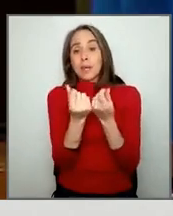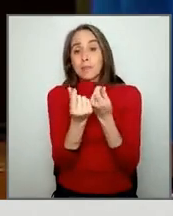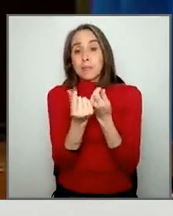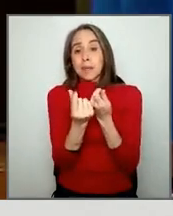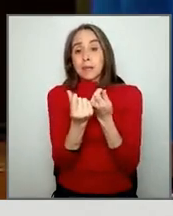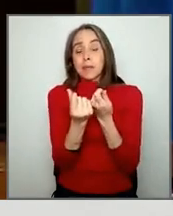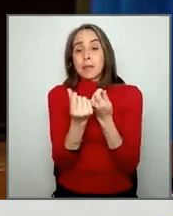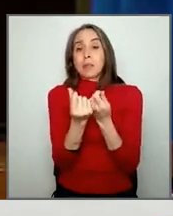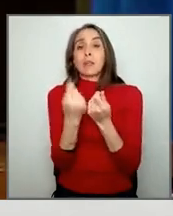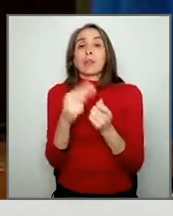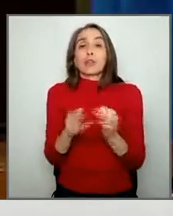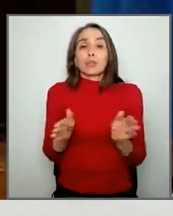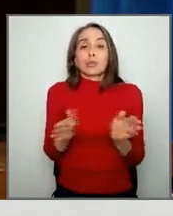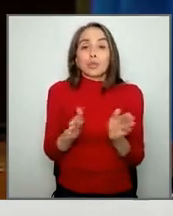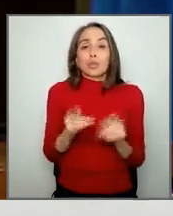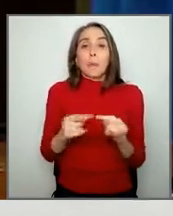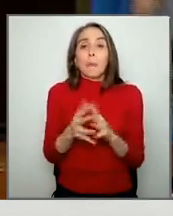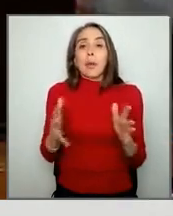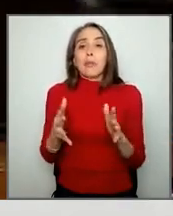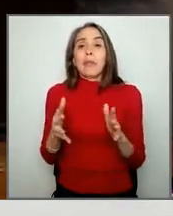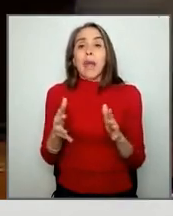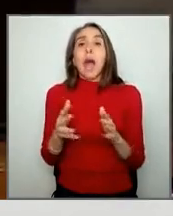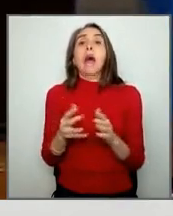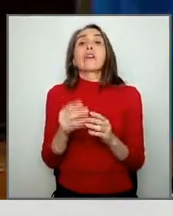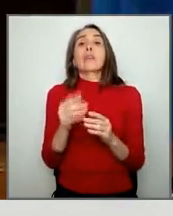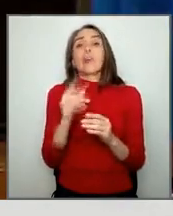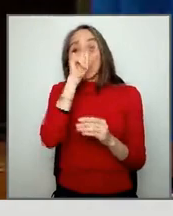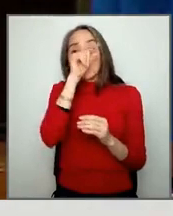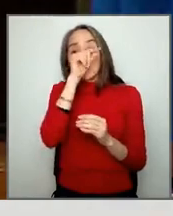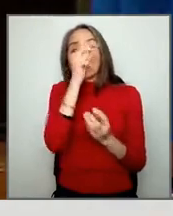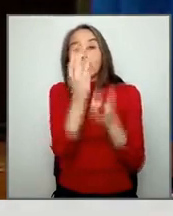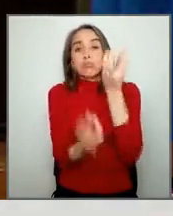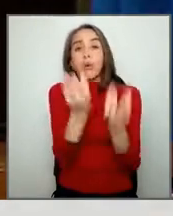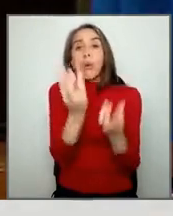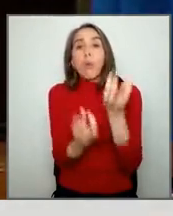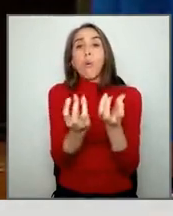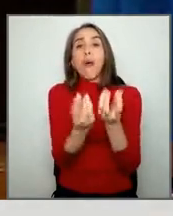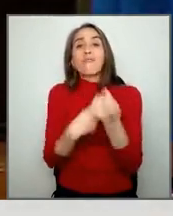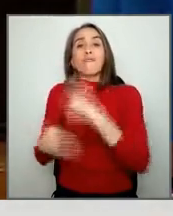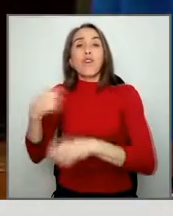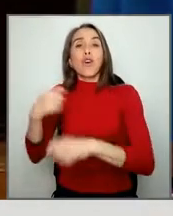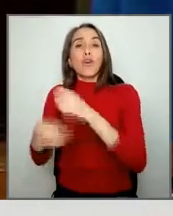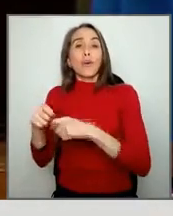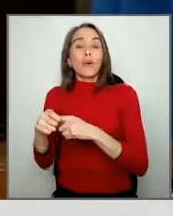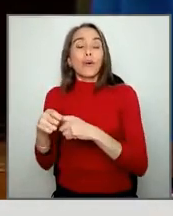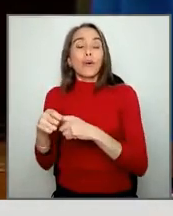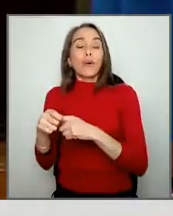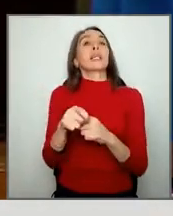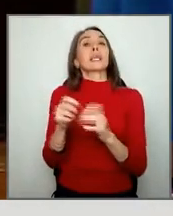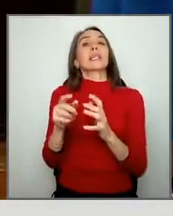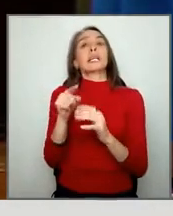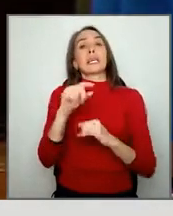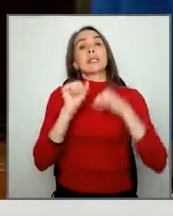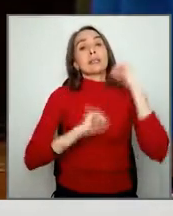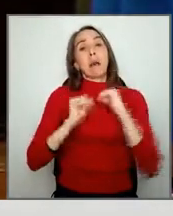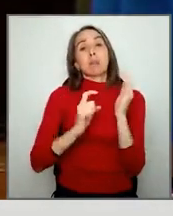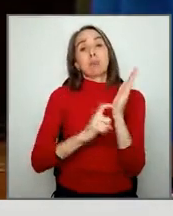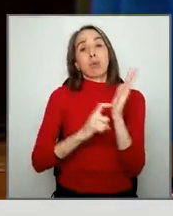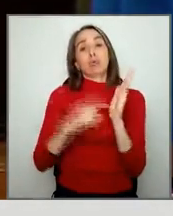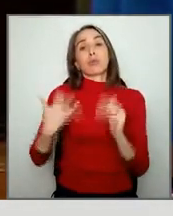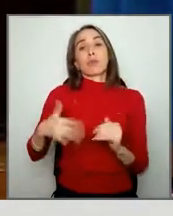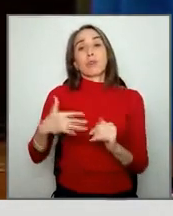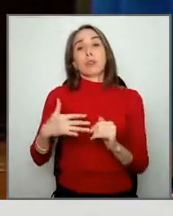los pequeños y medianos productores de huevos y a su vez fortalezca el sector productivo como elemento fundamental de la seguridad